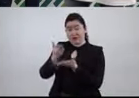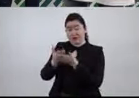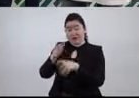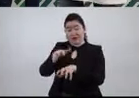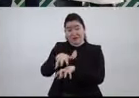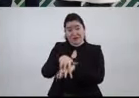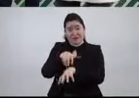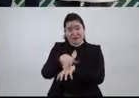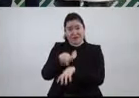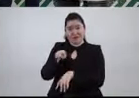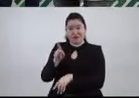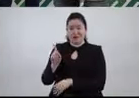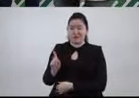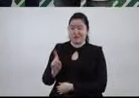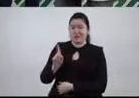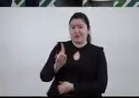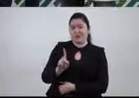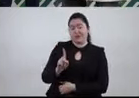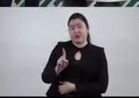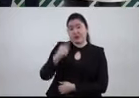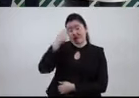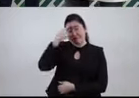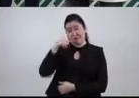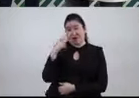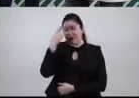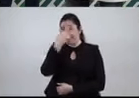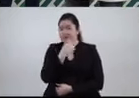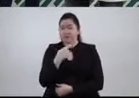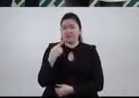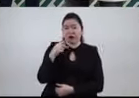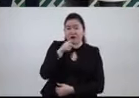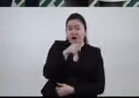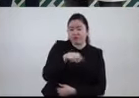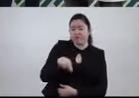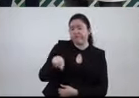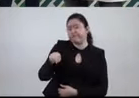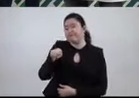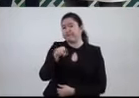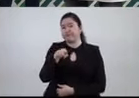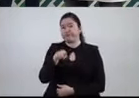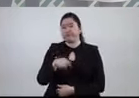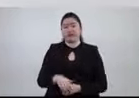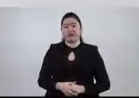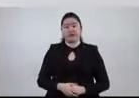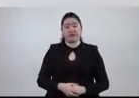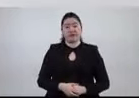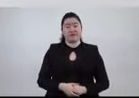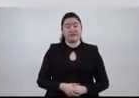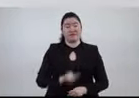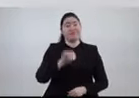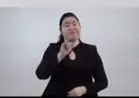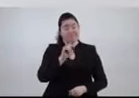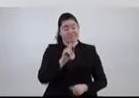Tlalpan personalmente a checar cómo estaba en su país. Sí